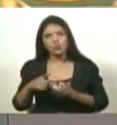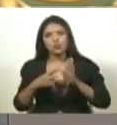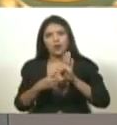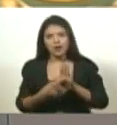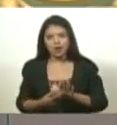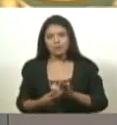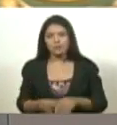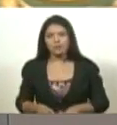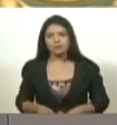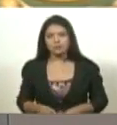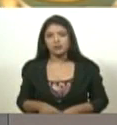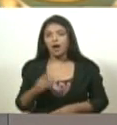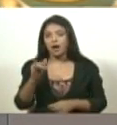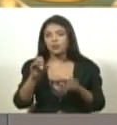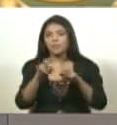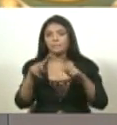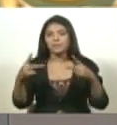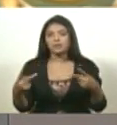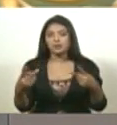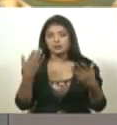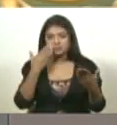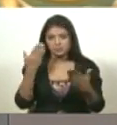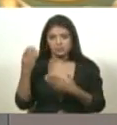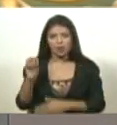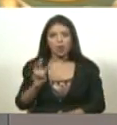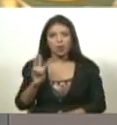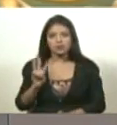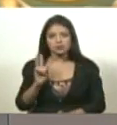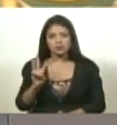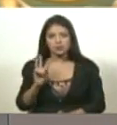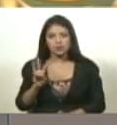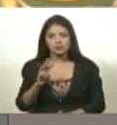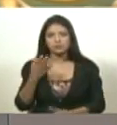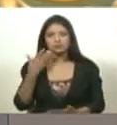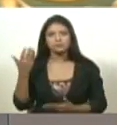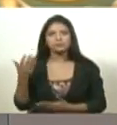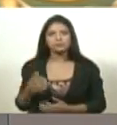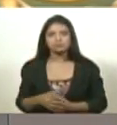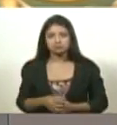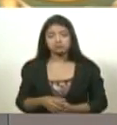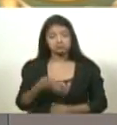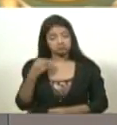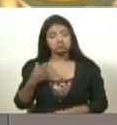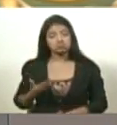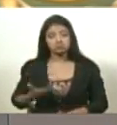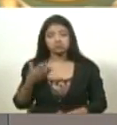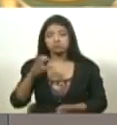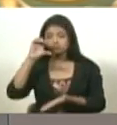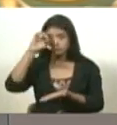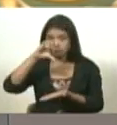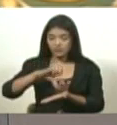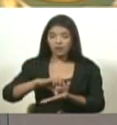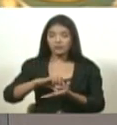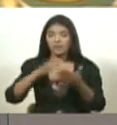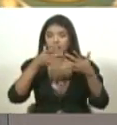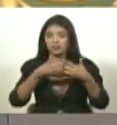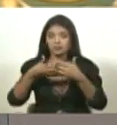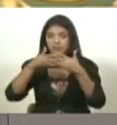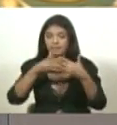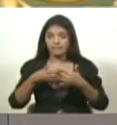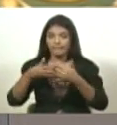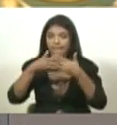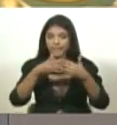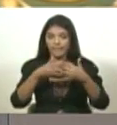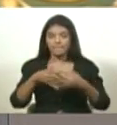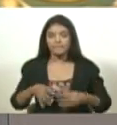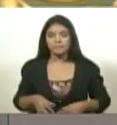York Times. Hay un periódico que se llama The Washington Times. Washington Times, muy influyente en la capital, que no es The Washington Post, ya